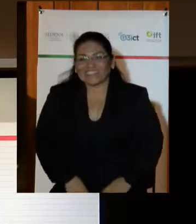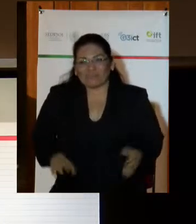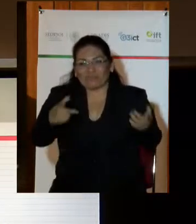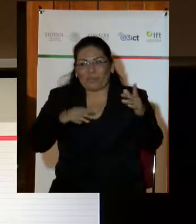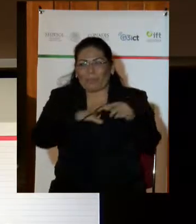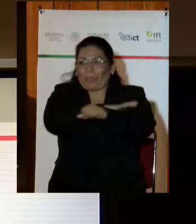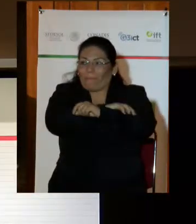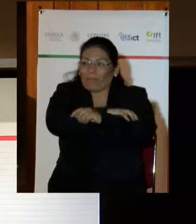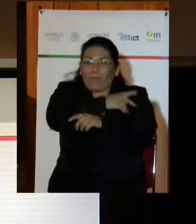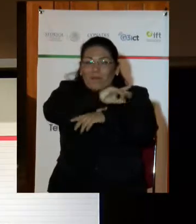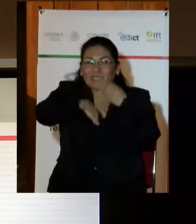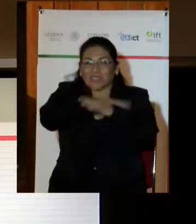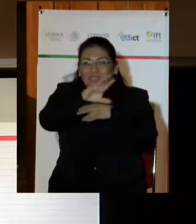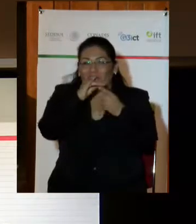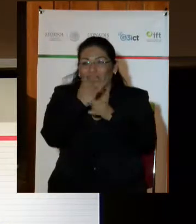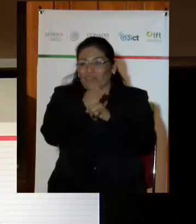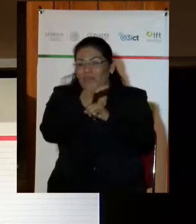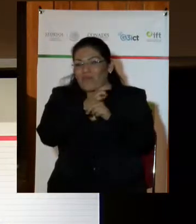incluso en temas,